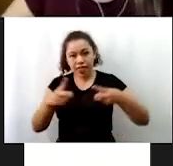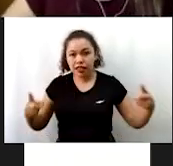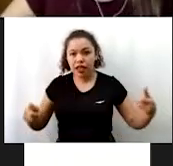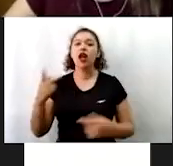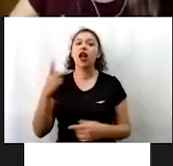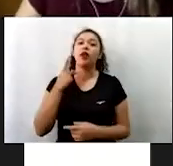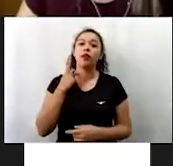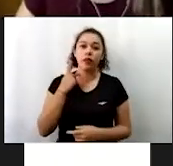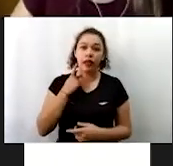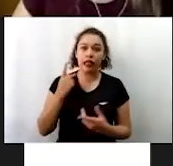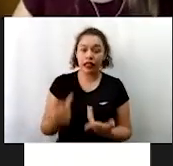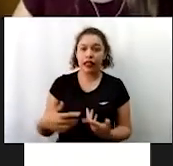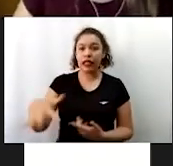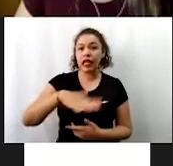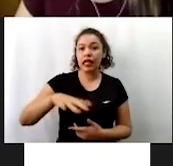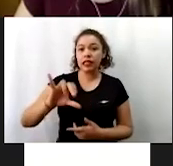política cívica,